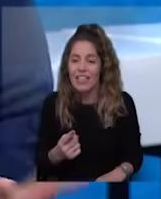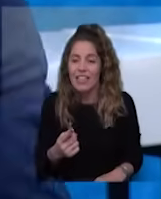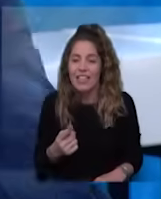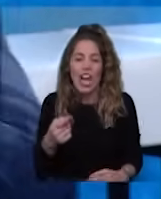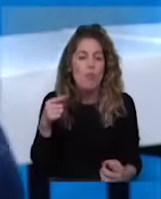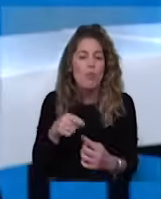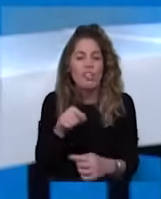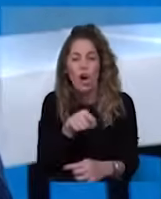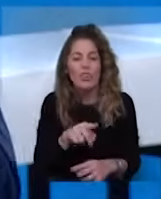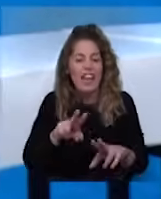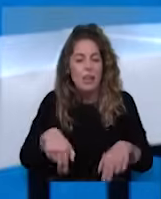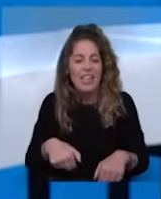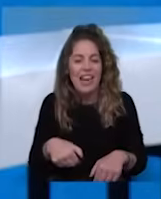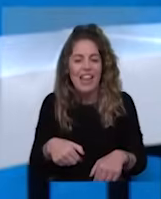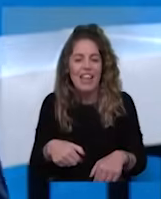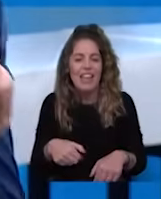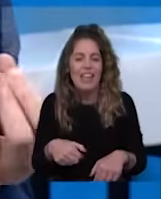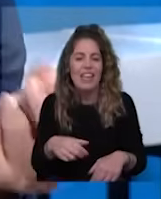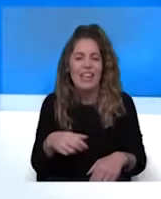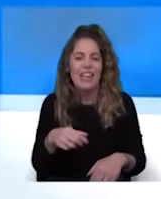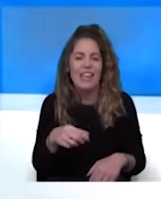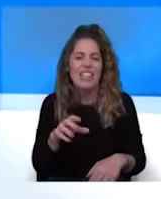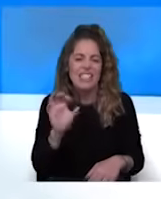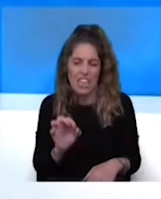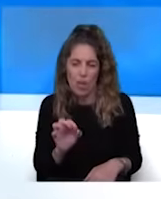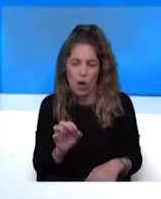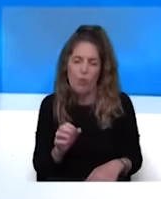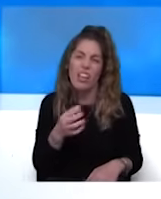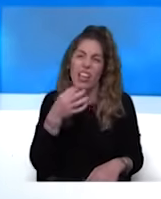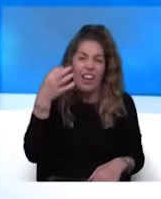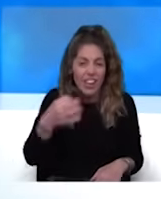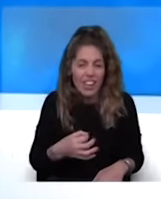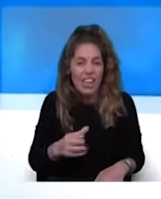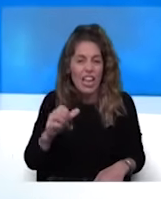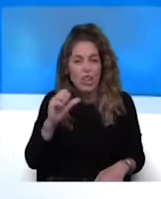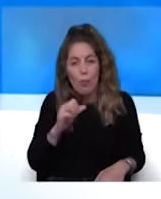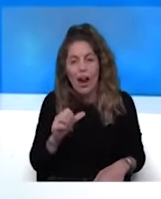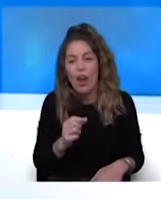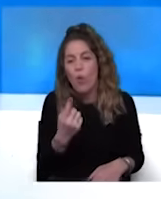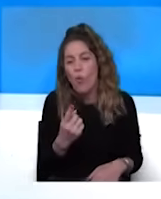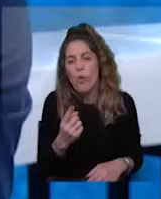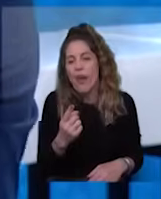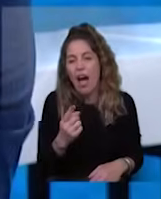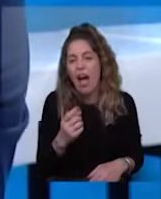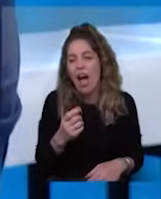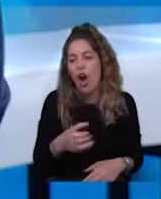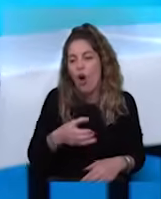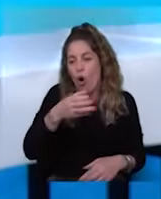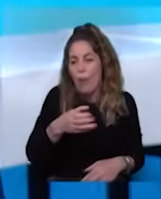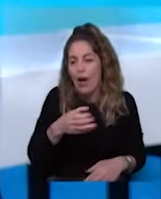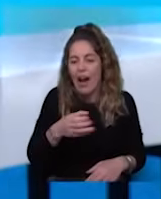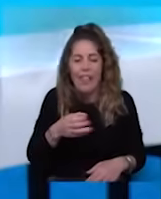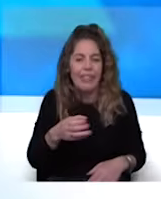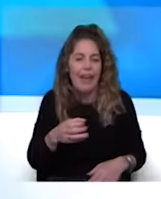no De hecho a eliminarla porque consideran que tomar una copa de alcohol de vino no afecta este eso está presente hasta el día de hoy